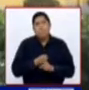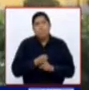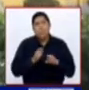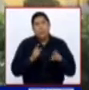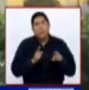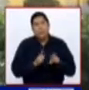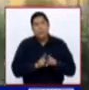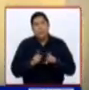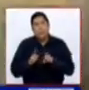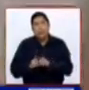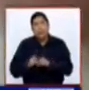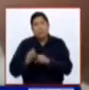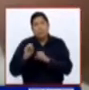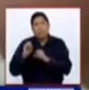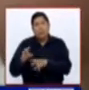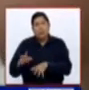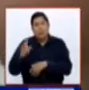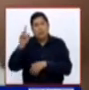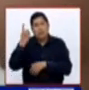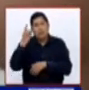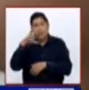Tampoco no quiero dejarle solo.